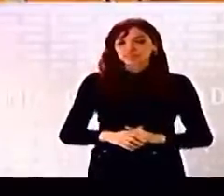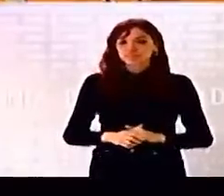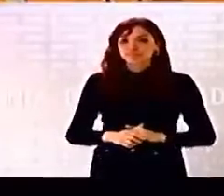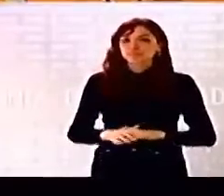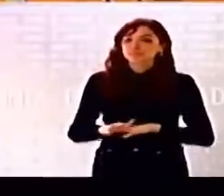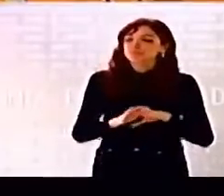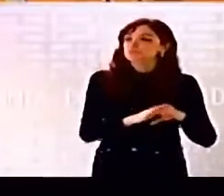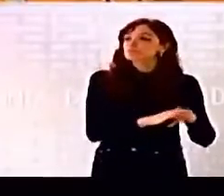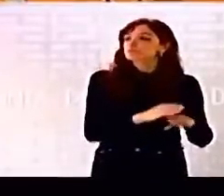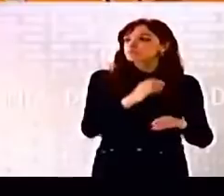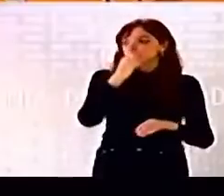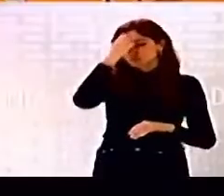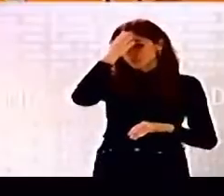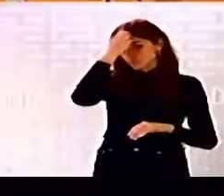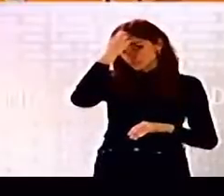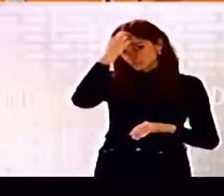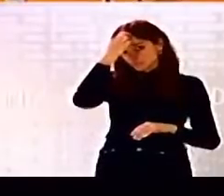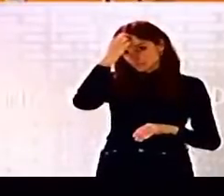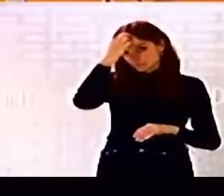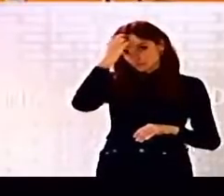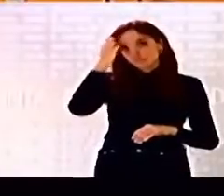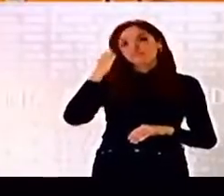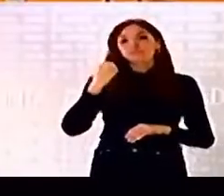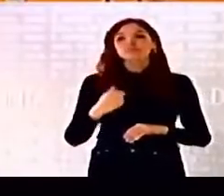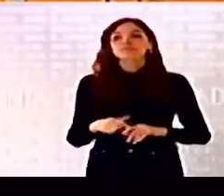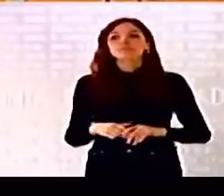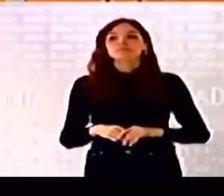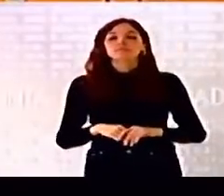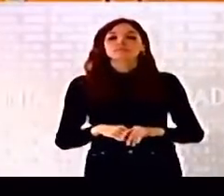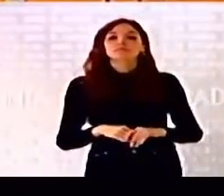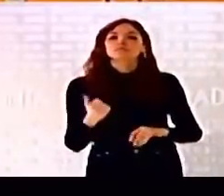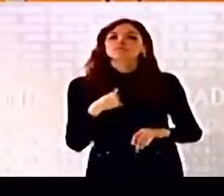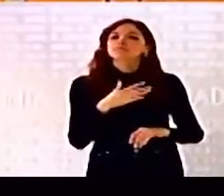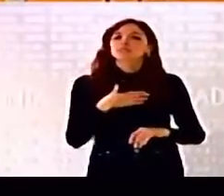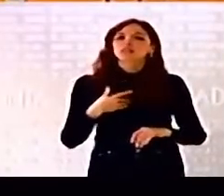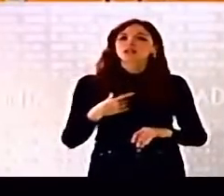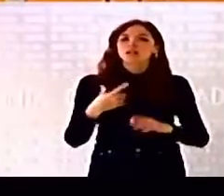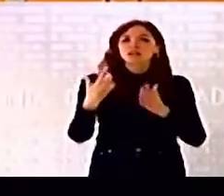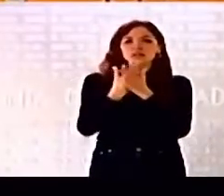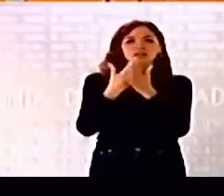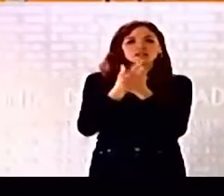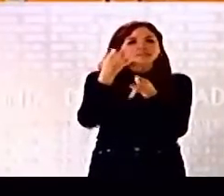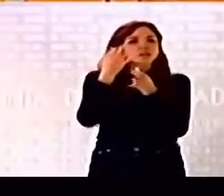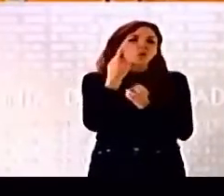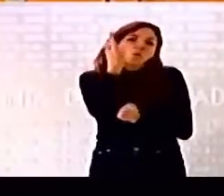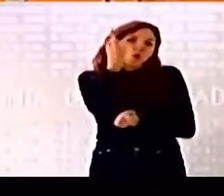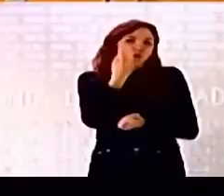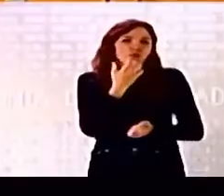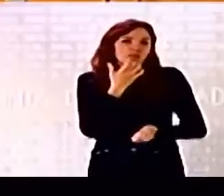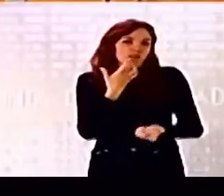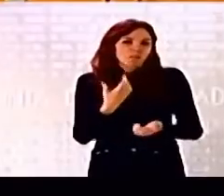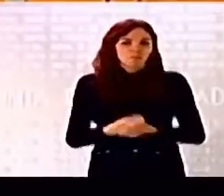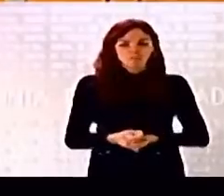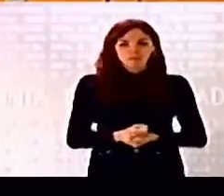Sí, Juan. Sí, simplemente, consejero, ¿quería precisar algún epígrafe en concreto?